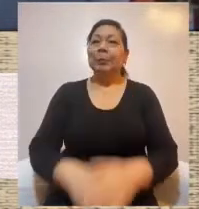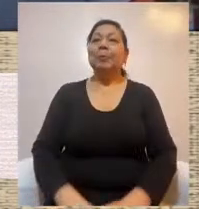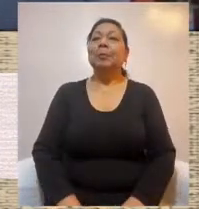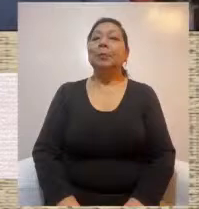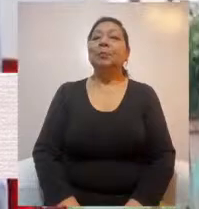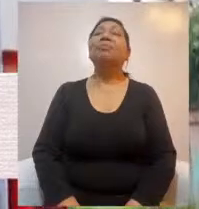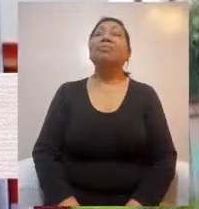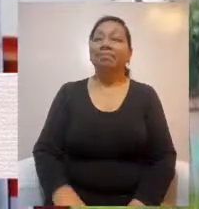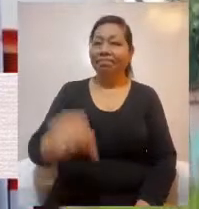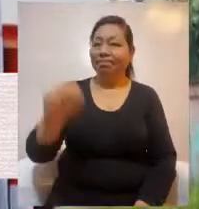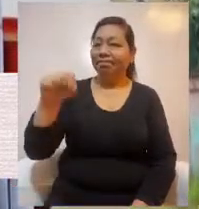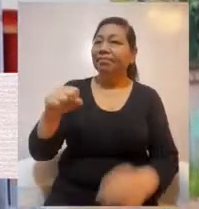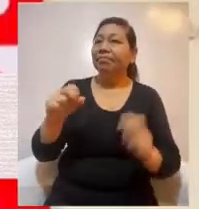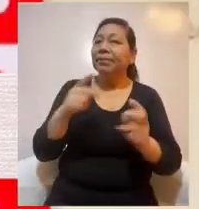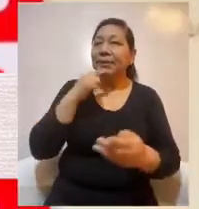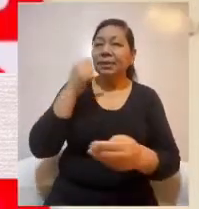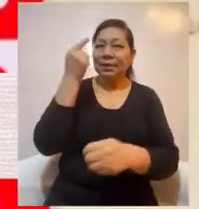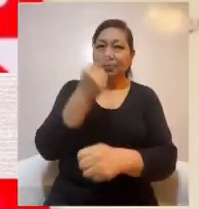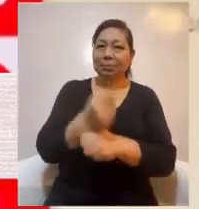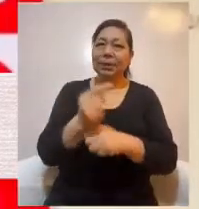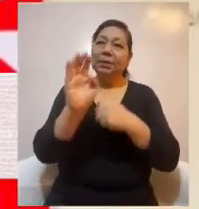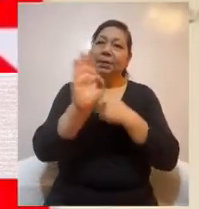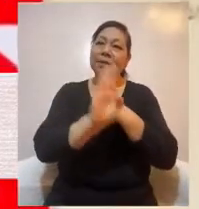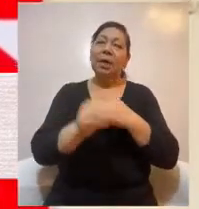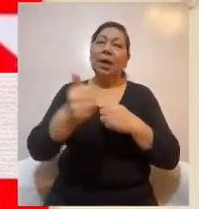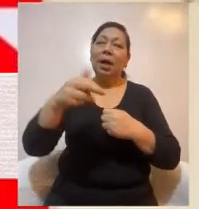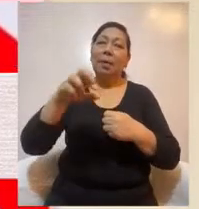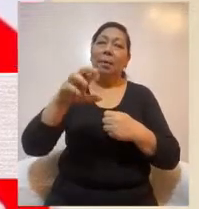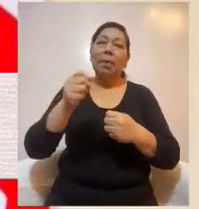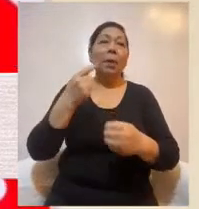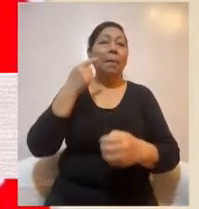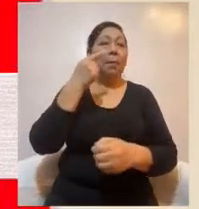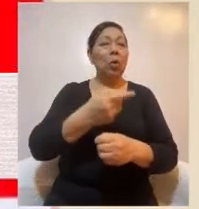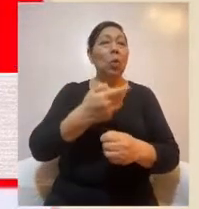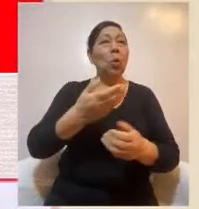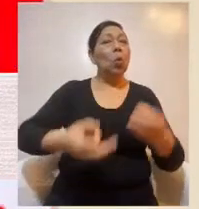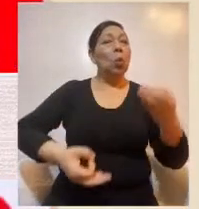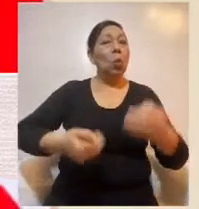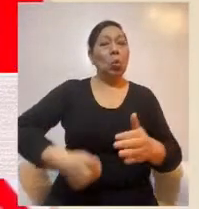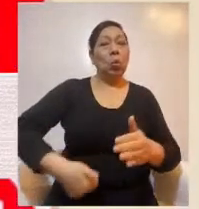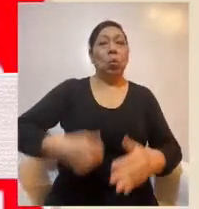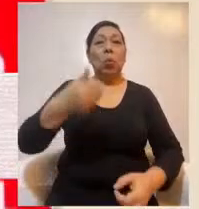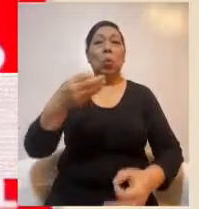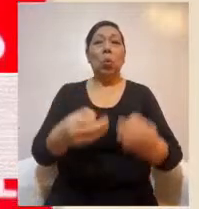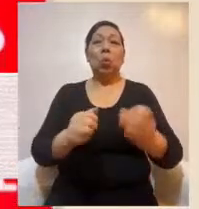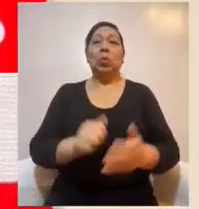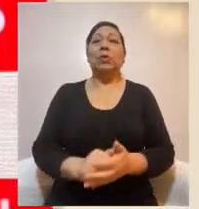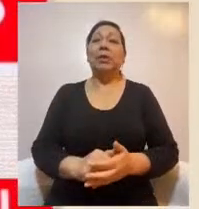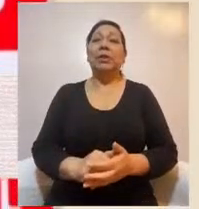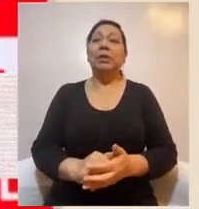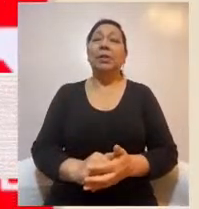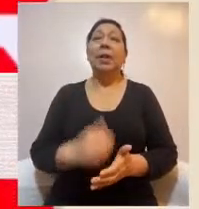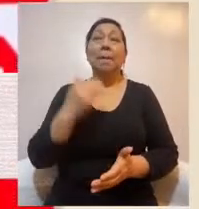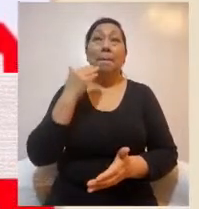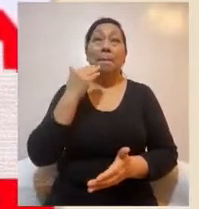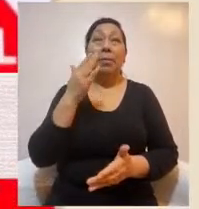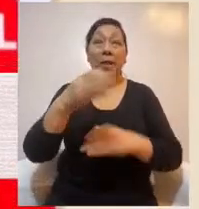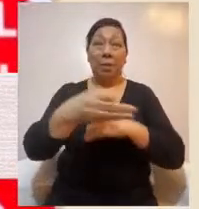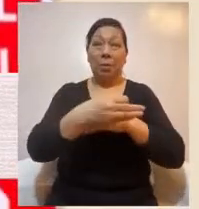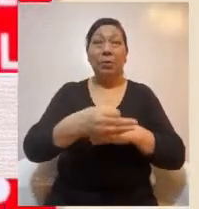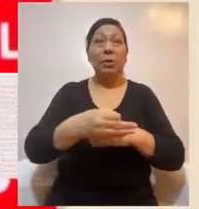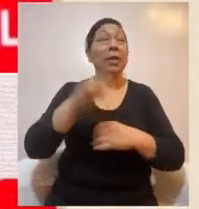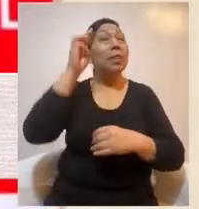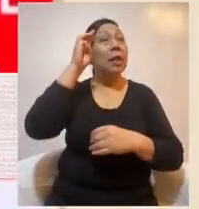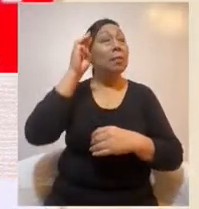Constitucional. Sí, se trata de una demanda de amparo que fue interpuesta contra el presidente de la Corte Superior de Justicia de Madre de